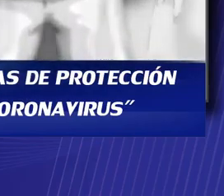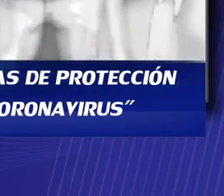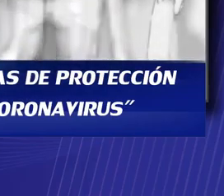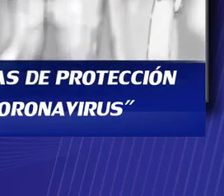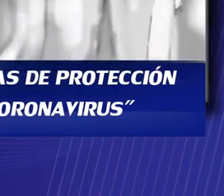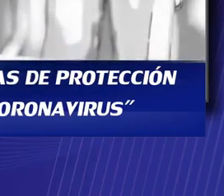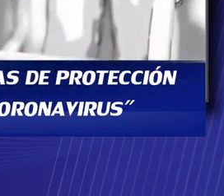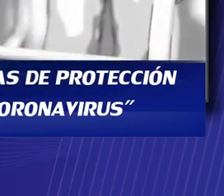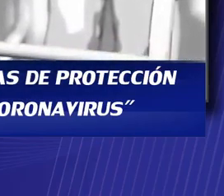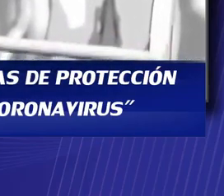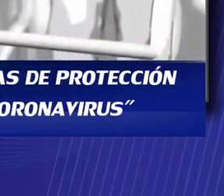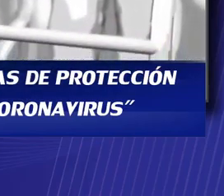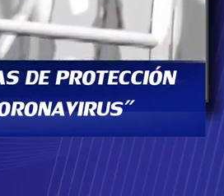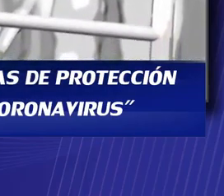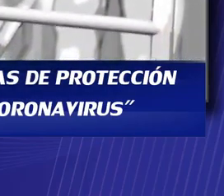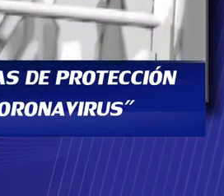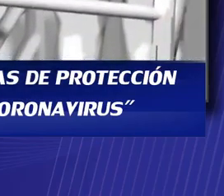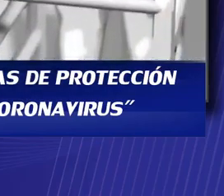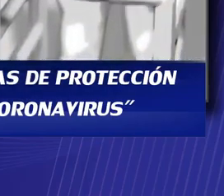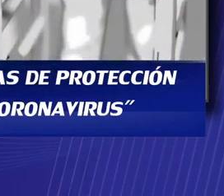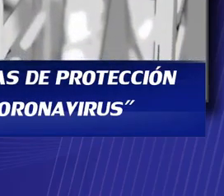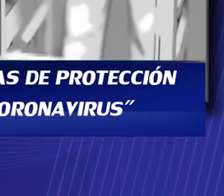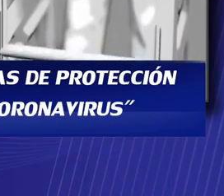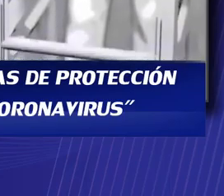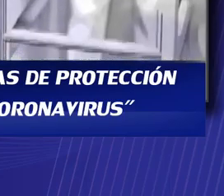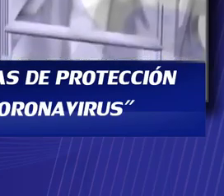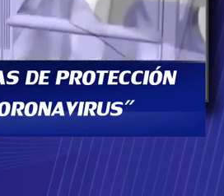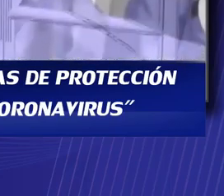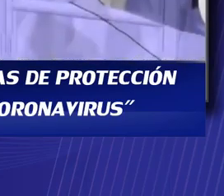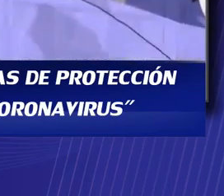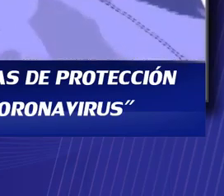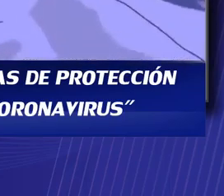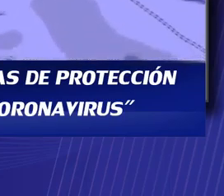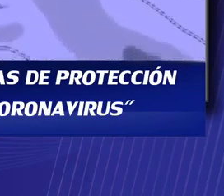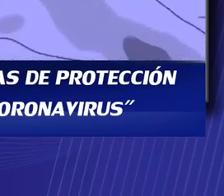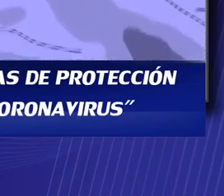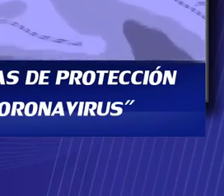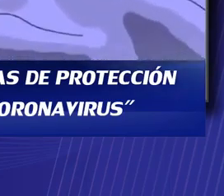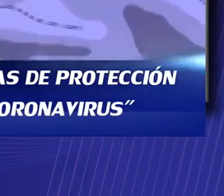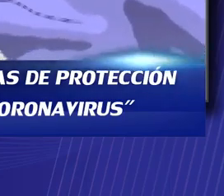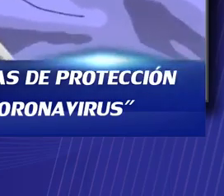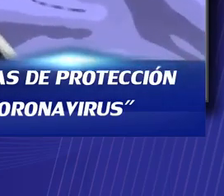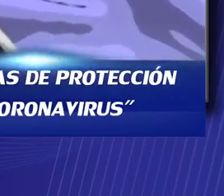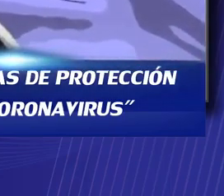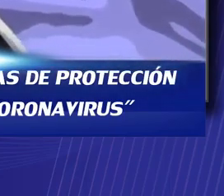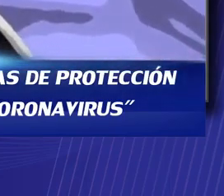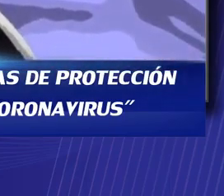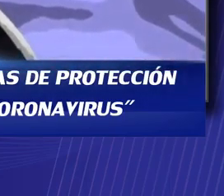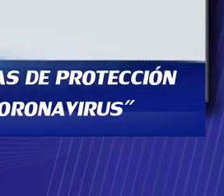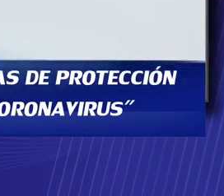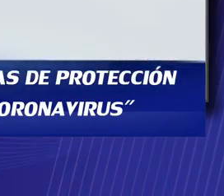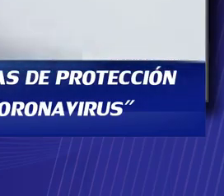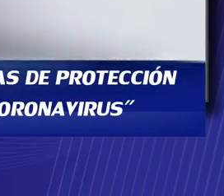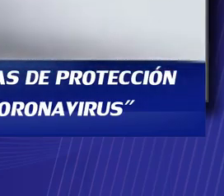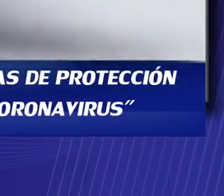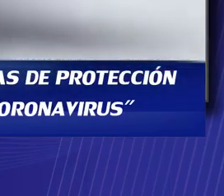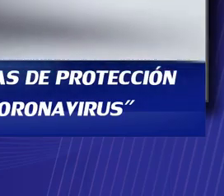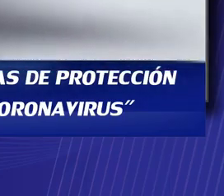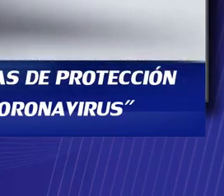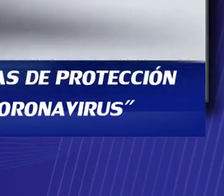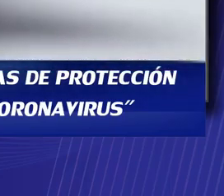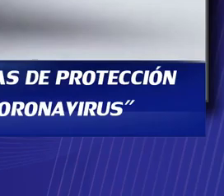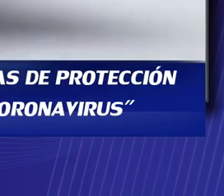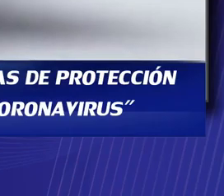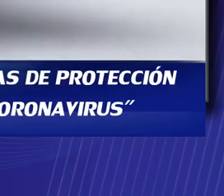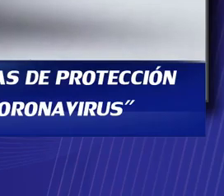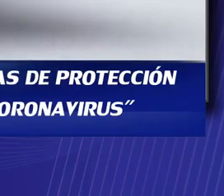manos como un hábito para protegernos, y en el caso de las personas que tuvieran cuadros respiratorios no relacionados ahorita con el coronavirus,